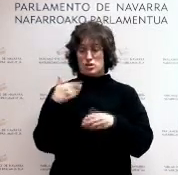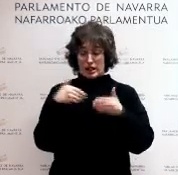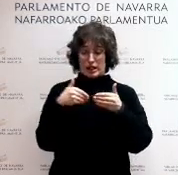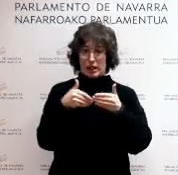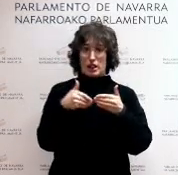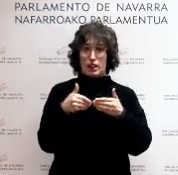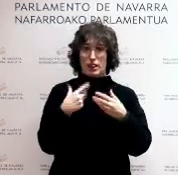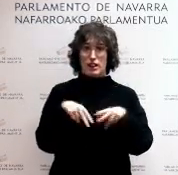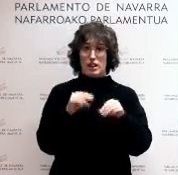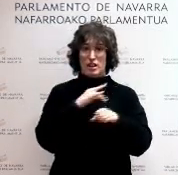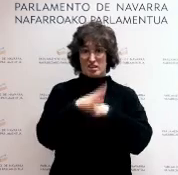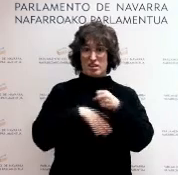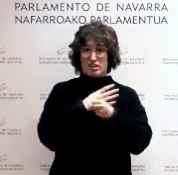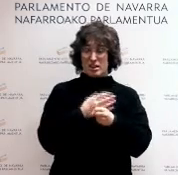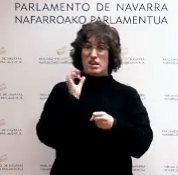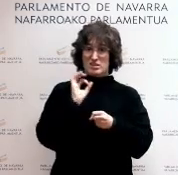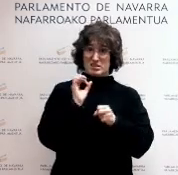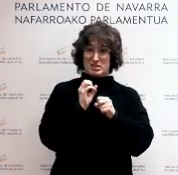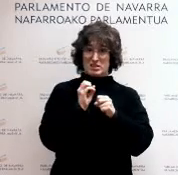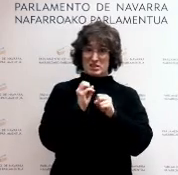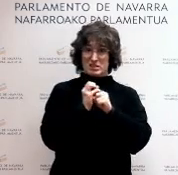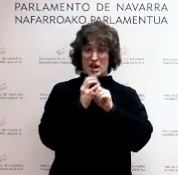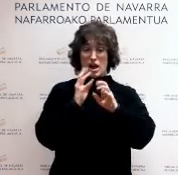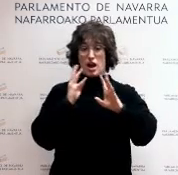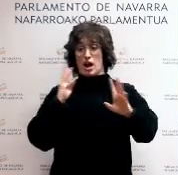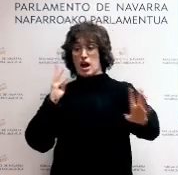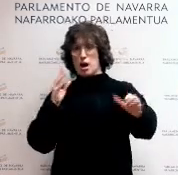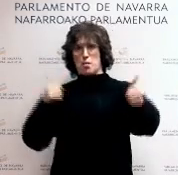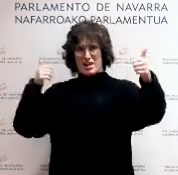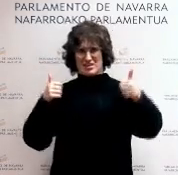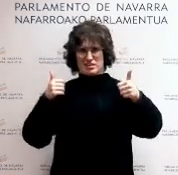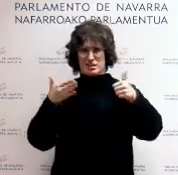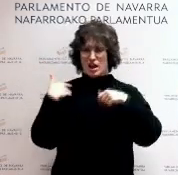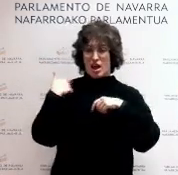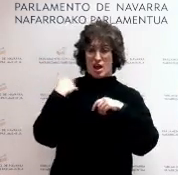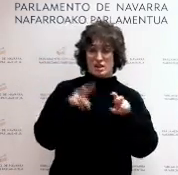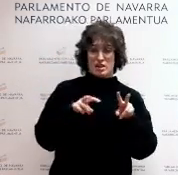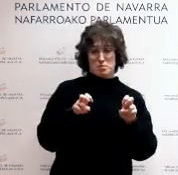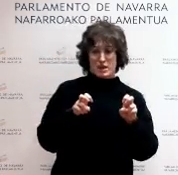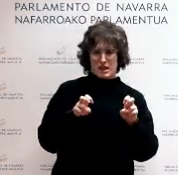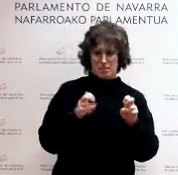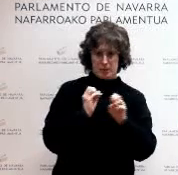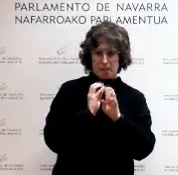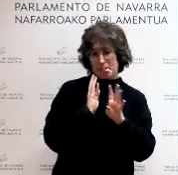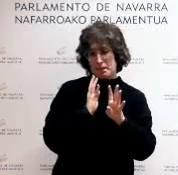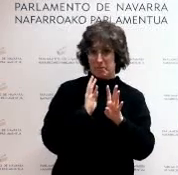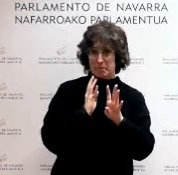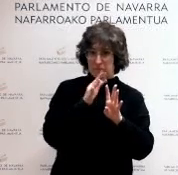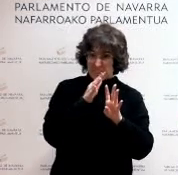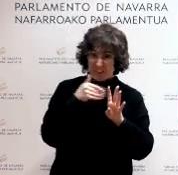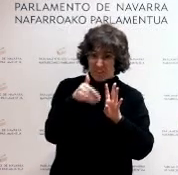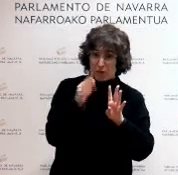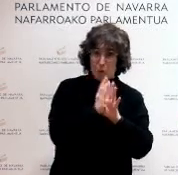de vivienda protegida insatisfecha que al principio, ya me dirá usted cómo